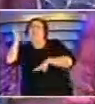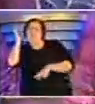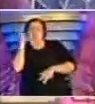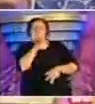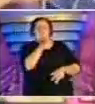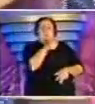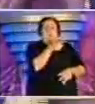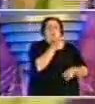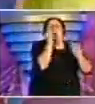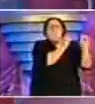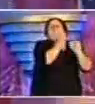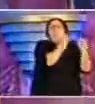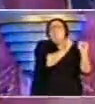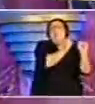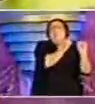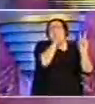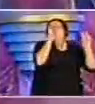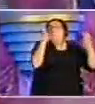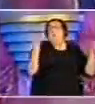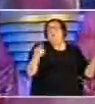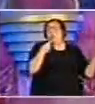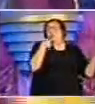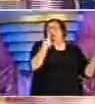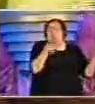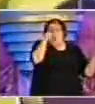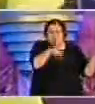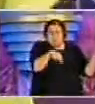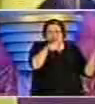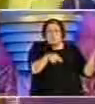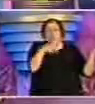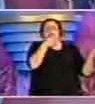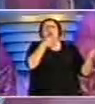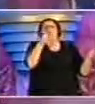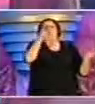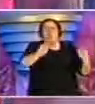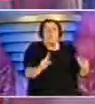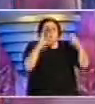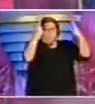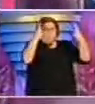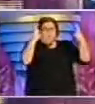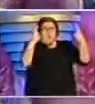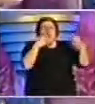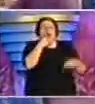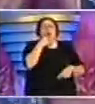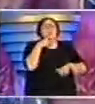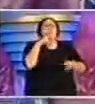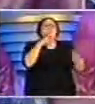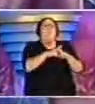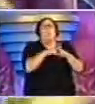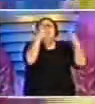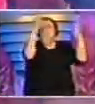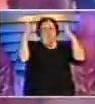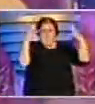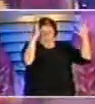es una murga nueva que tiene sede en Las Palmas. Va a participar por primera vez con nosotros aquí y se llama Las Palmitas.